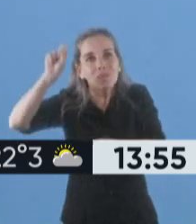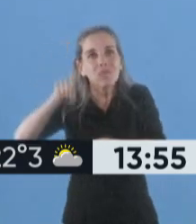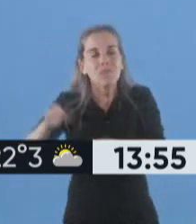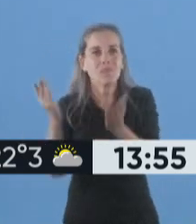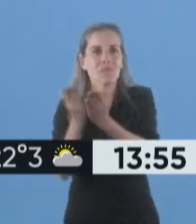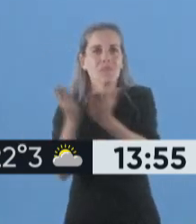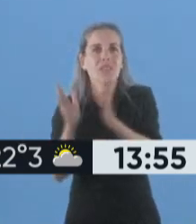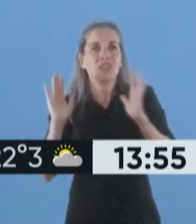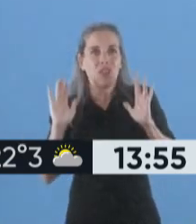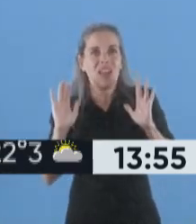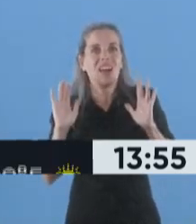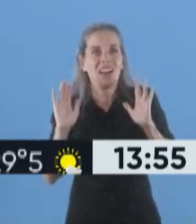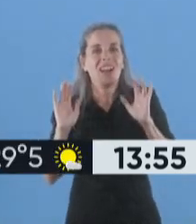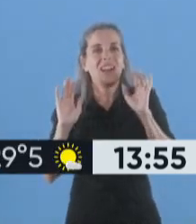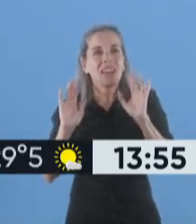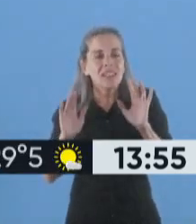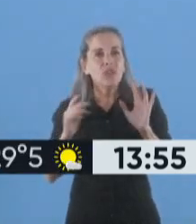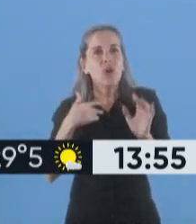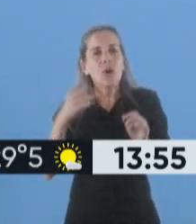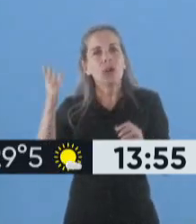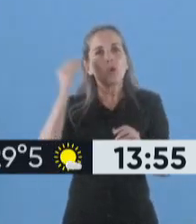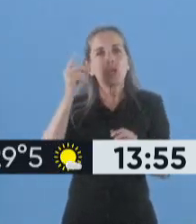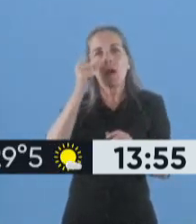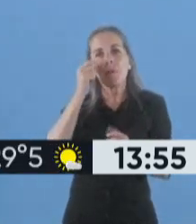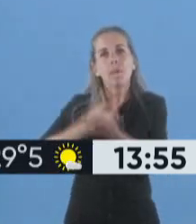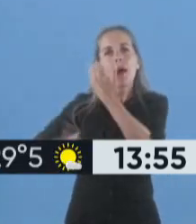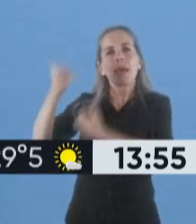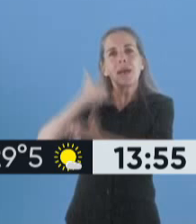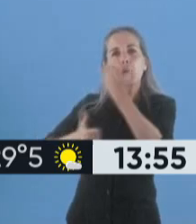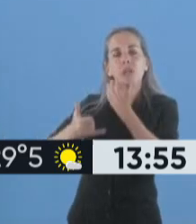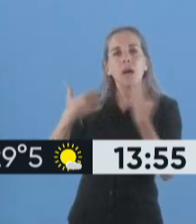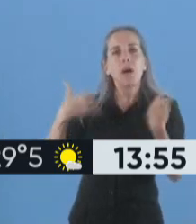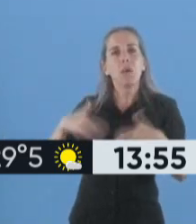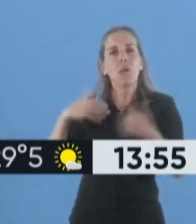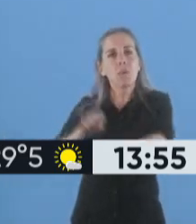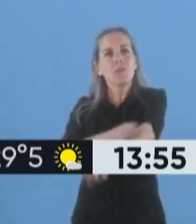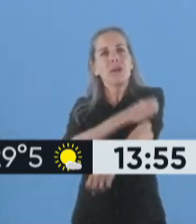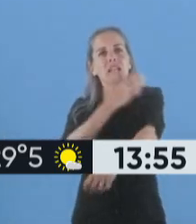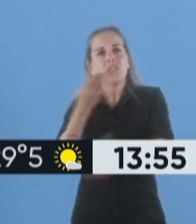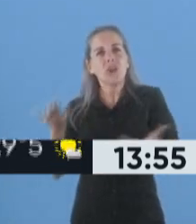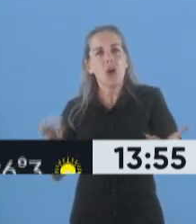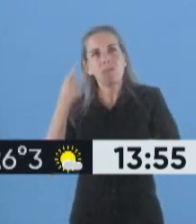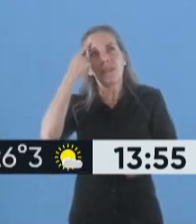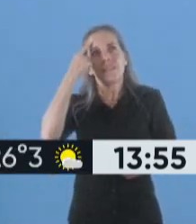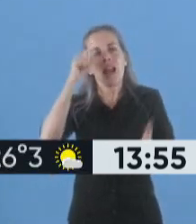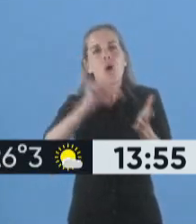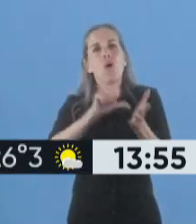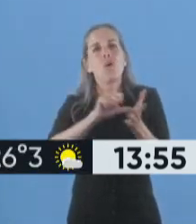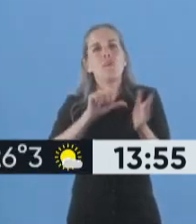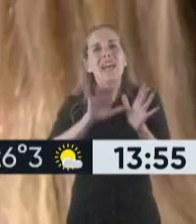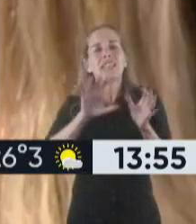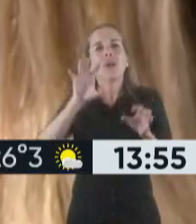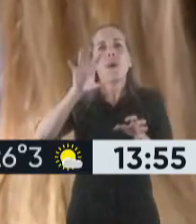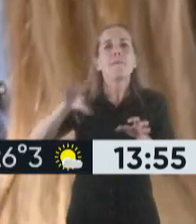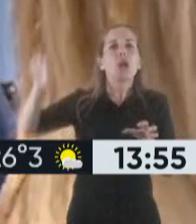Y a mí eso que él contaba siempre me impresionaba mucho, ¿no? Porque lo que significaba ese país, donde uno tenía que dejar a los 12 años de edad